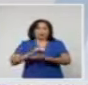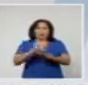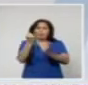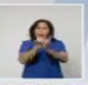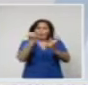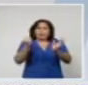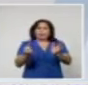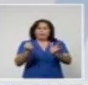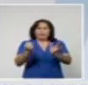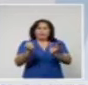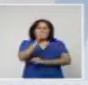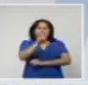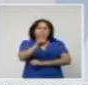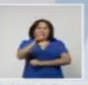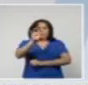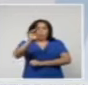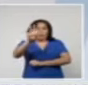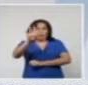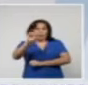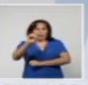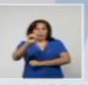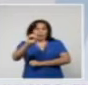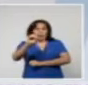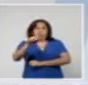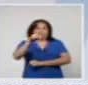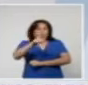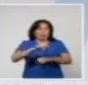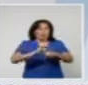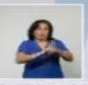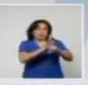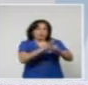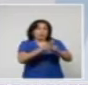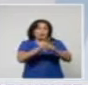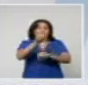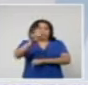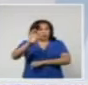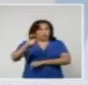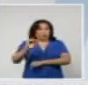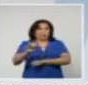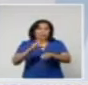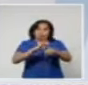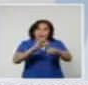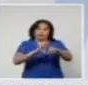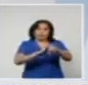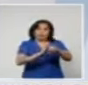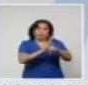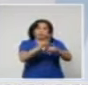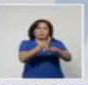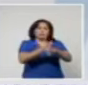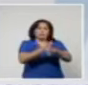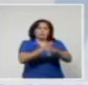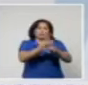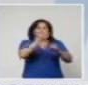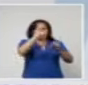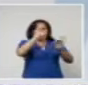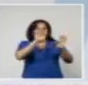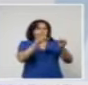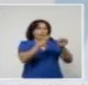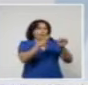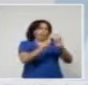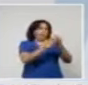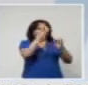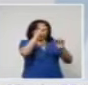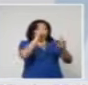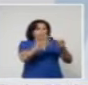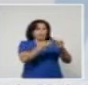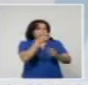confirmados 240, activos 240, y en la atención primaria de salud se vigilan por